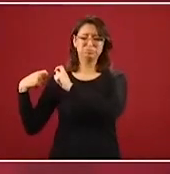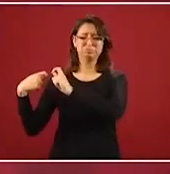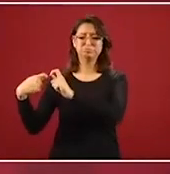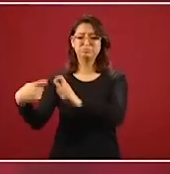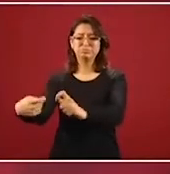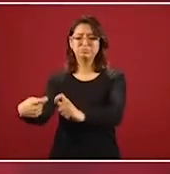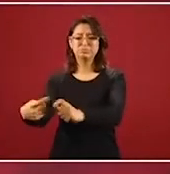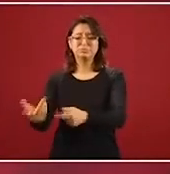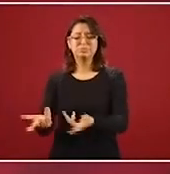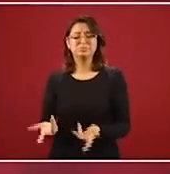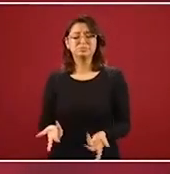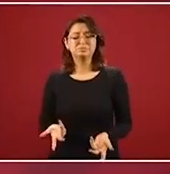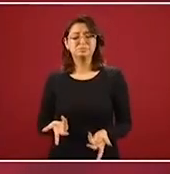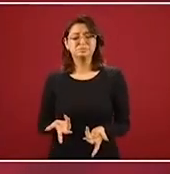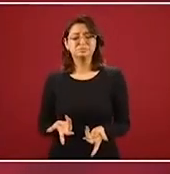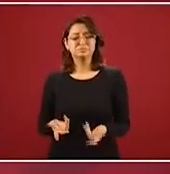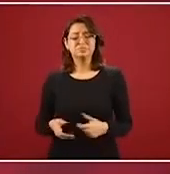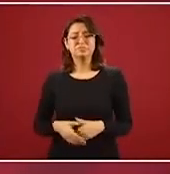algo que